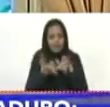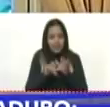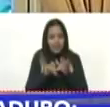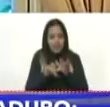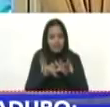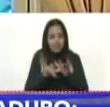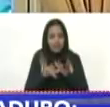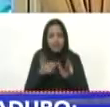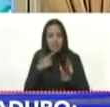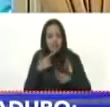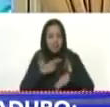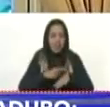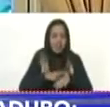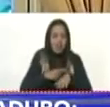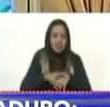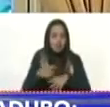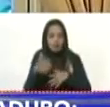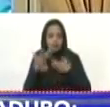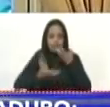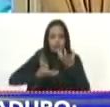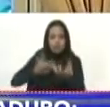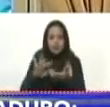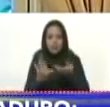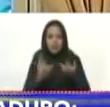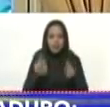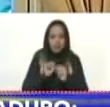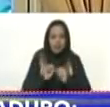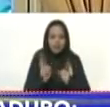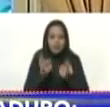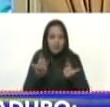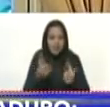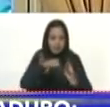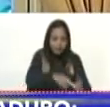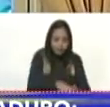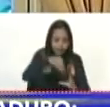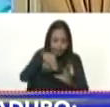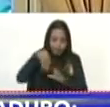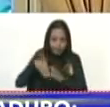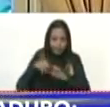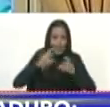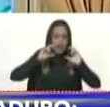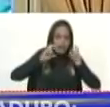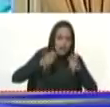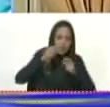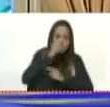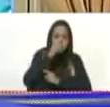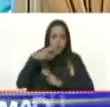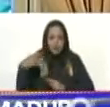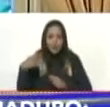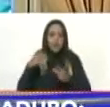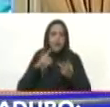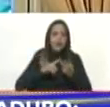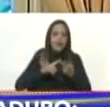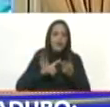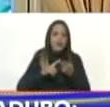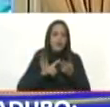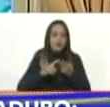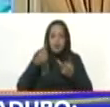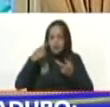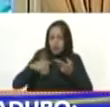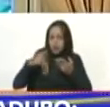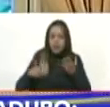norteverano. Quiere decir que estamos ya recogiendo la cosecha del arroz, del maíz, del sorgo, de